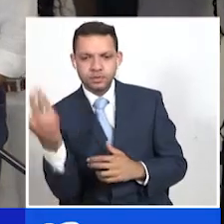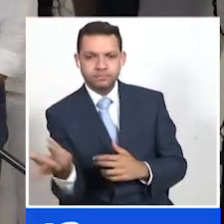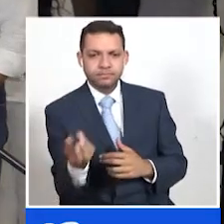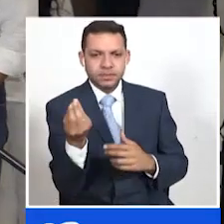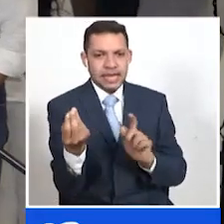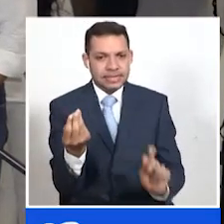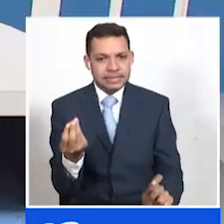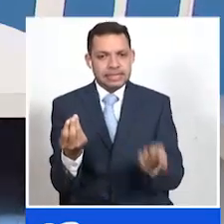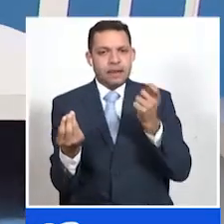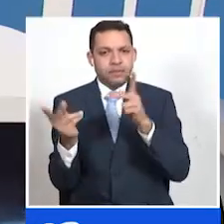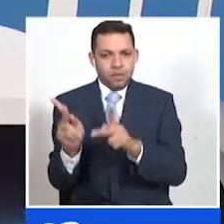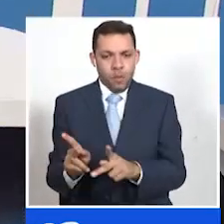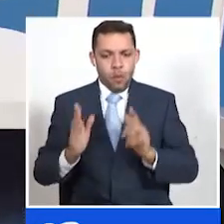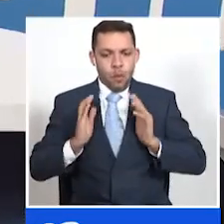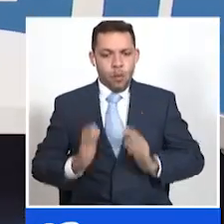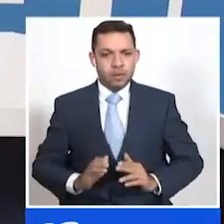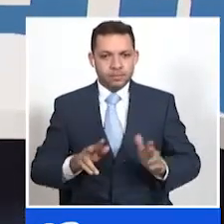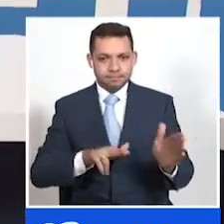los mineros.